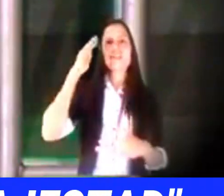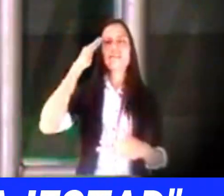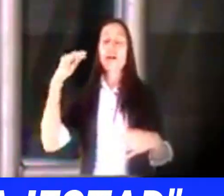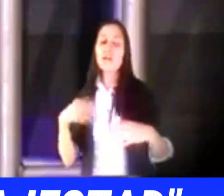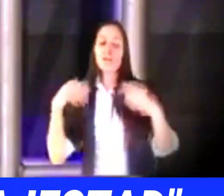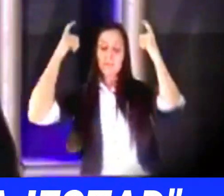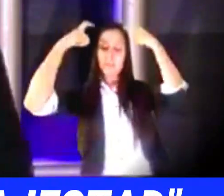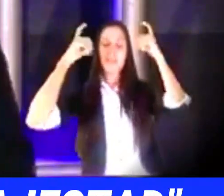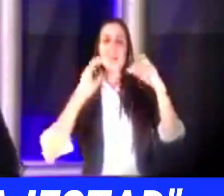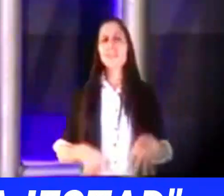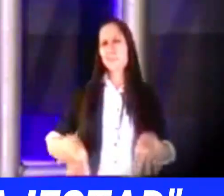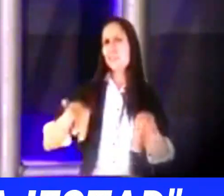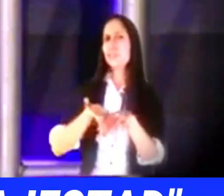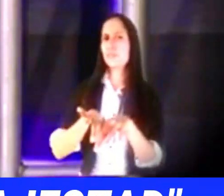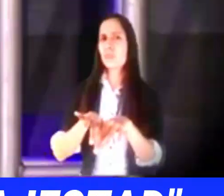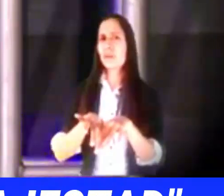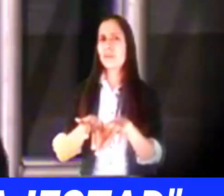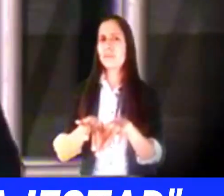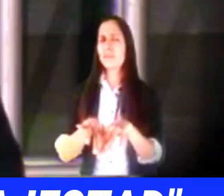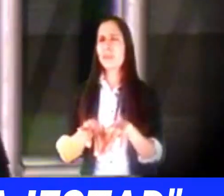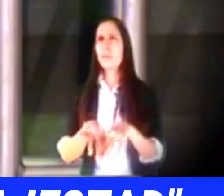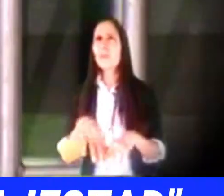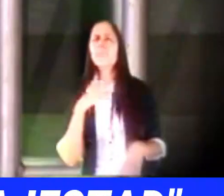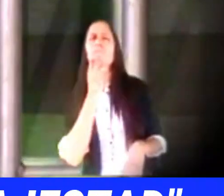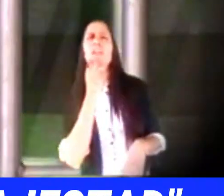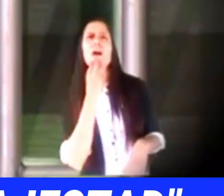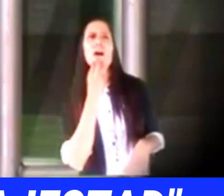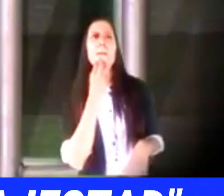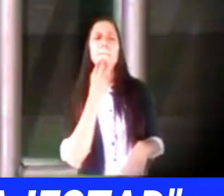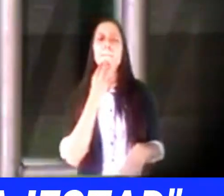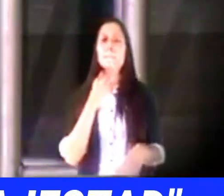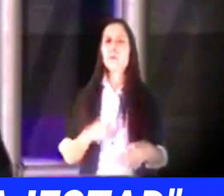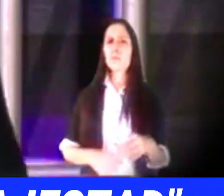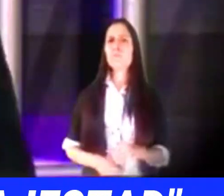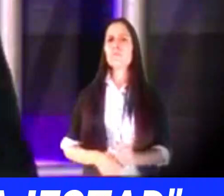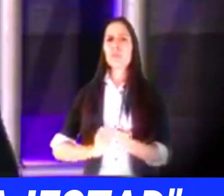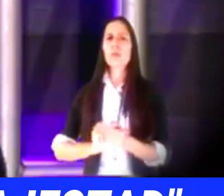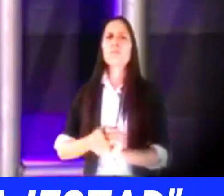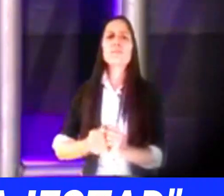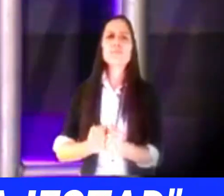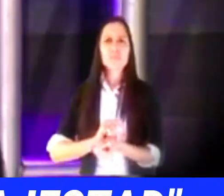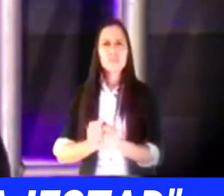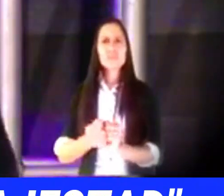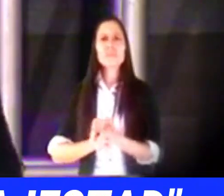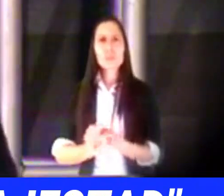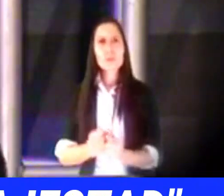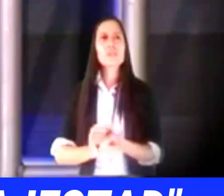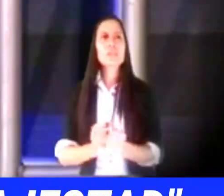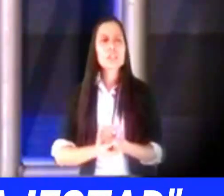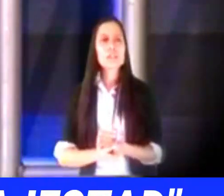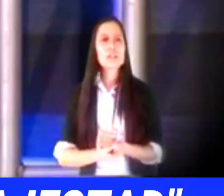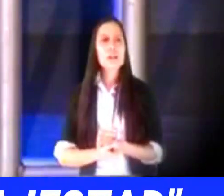Pregúntele a un deportista cuando es coronado, cuando termina su carrera, cuando termina